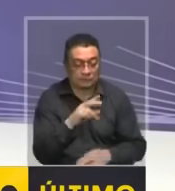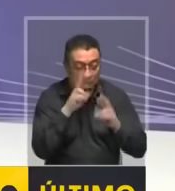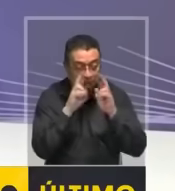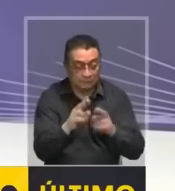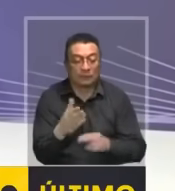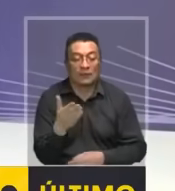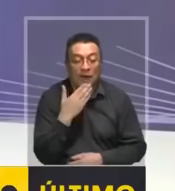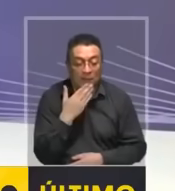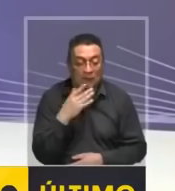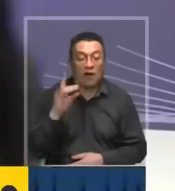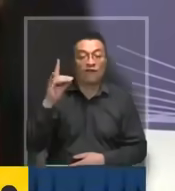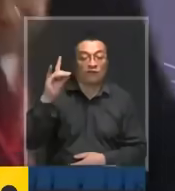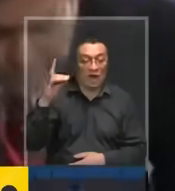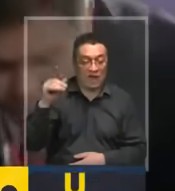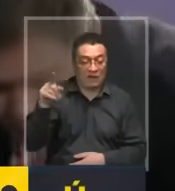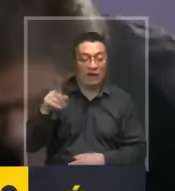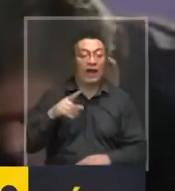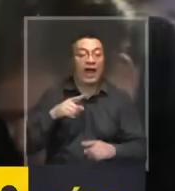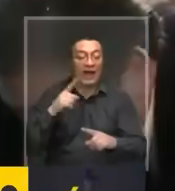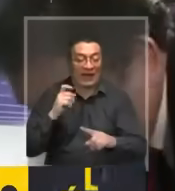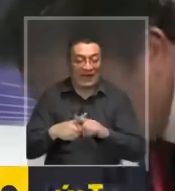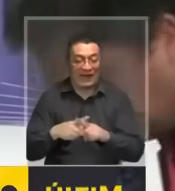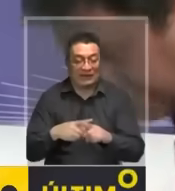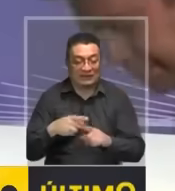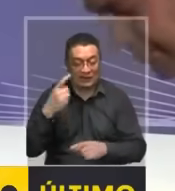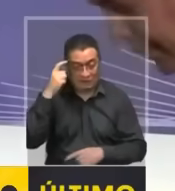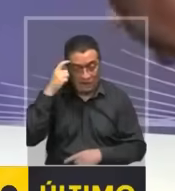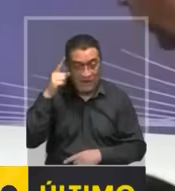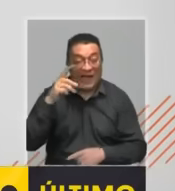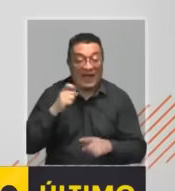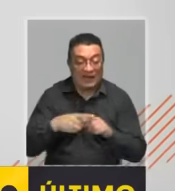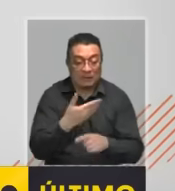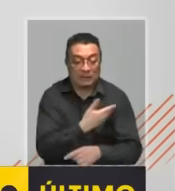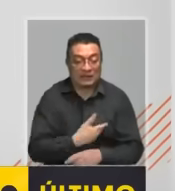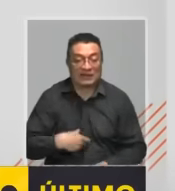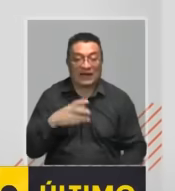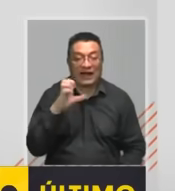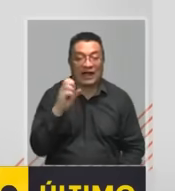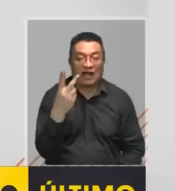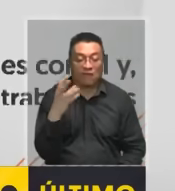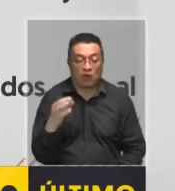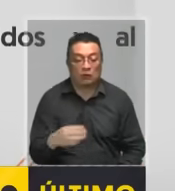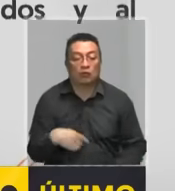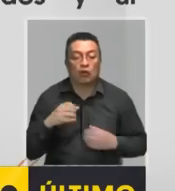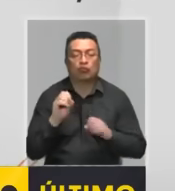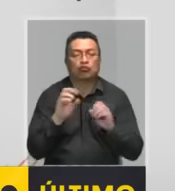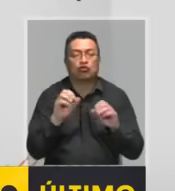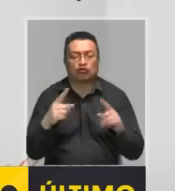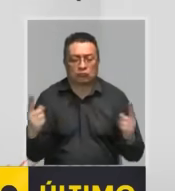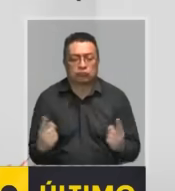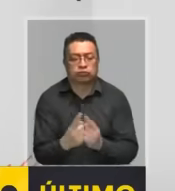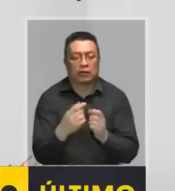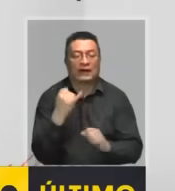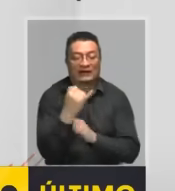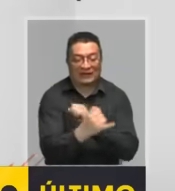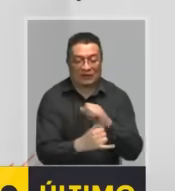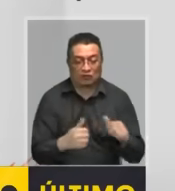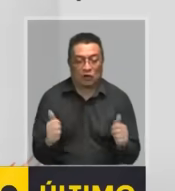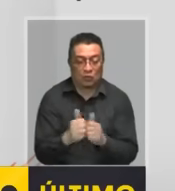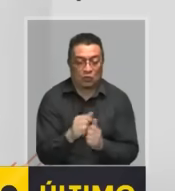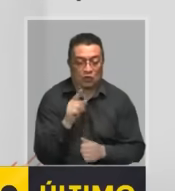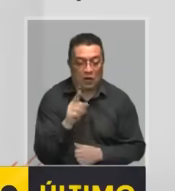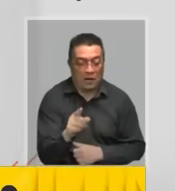llegaron desde Bolivia, con el expresidente Evo Morales. Estuve en numerosos encuentros internacionales con él. Y si